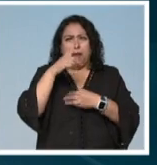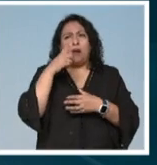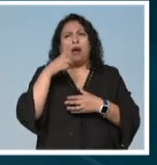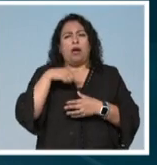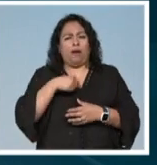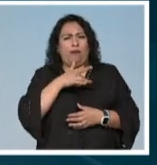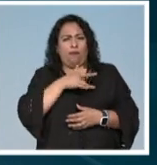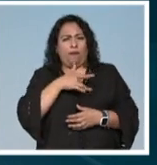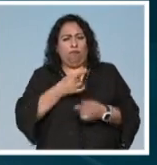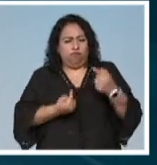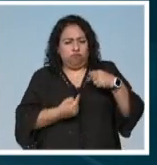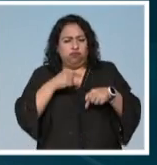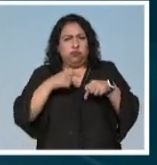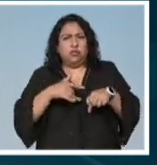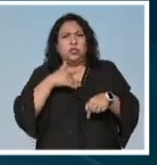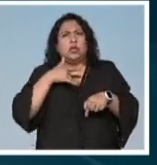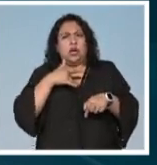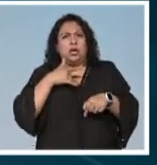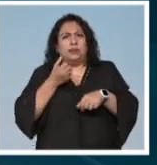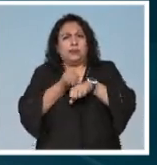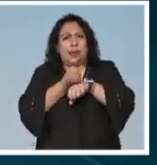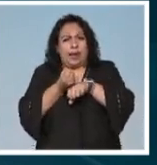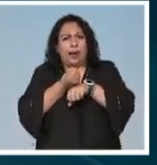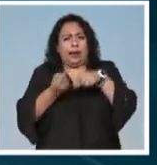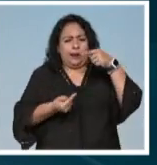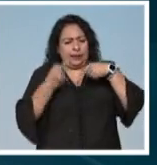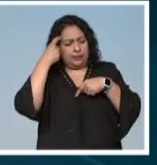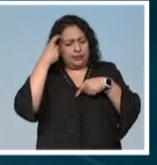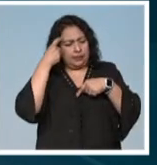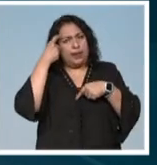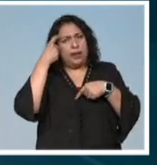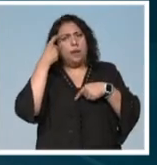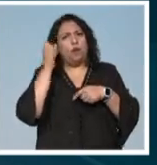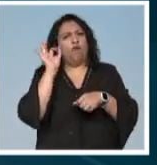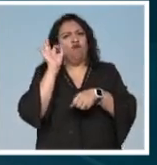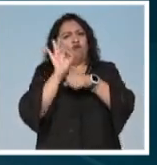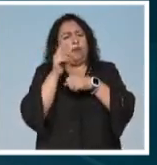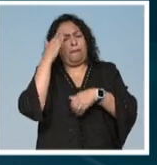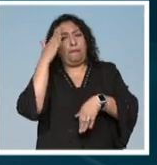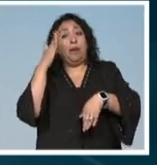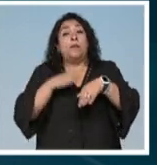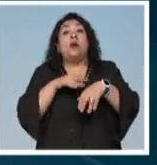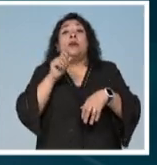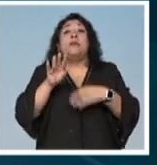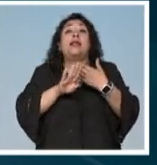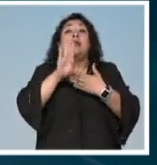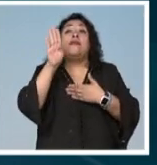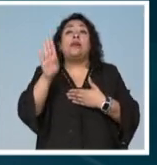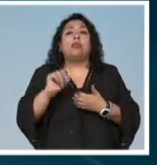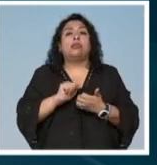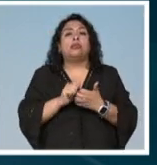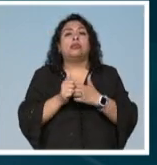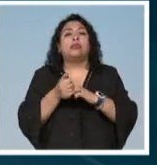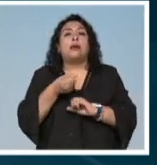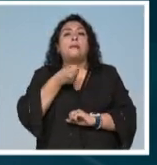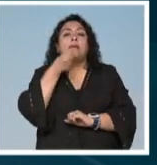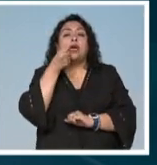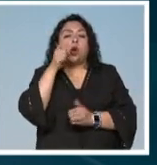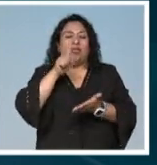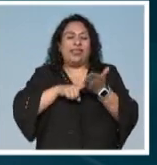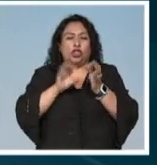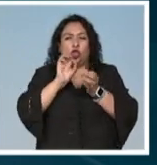presión arterial, que estimulan la circulación sanguínea en el cerebro, fortalecen la memoria y previenen el envejecimiento celular